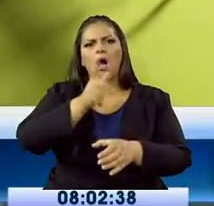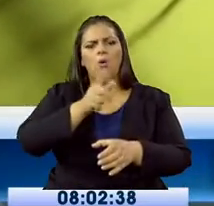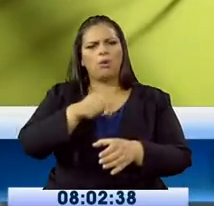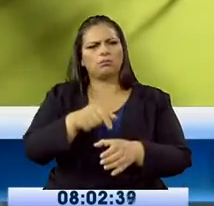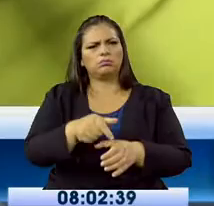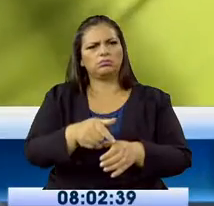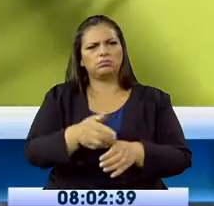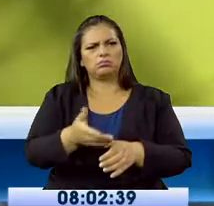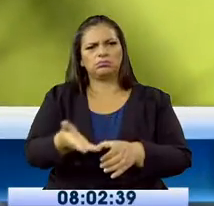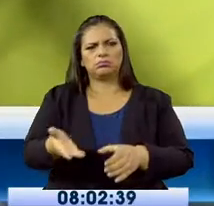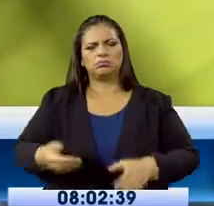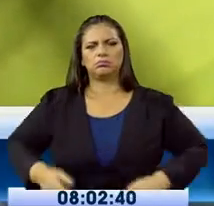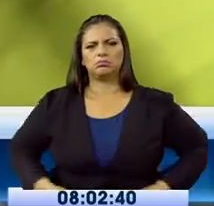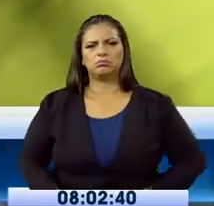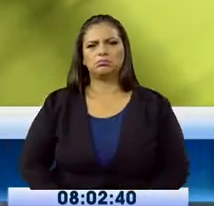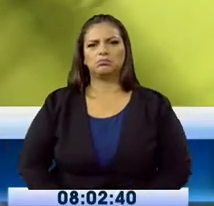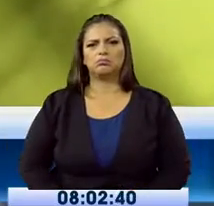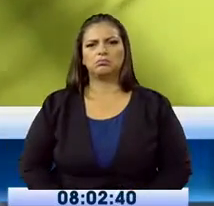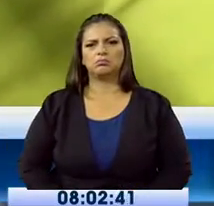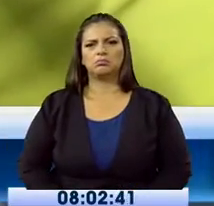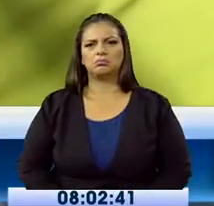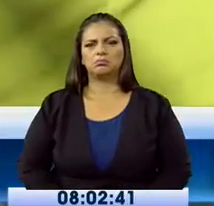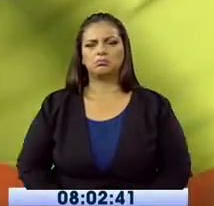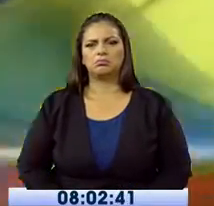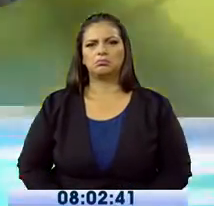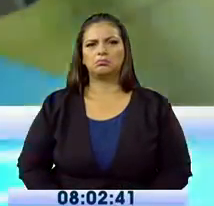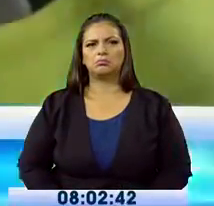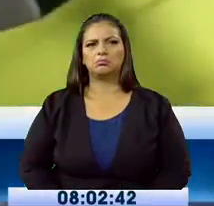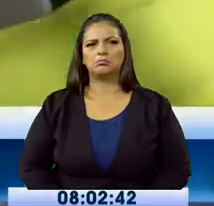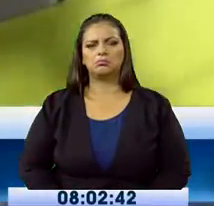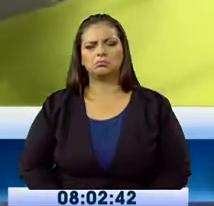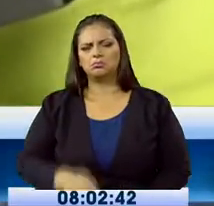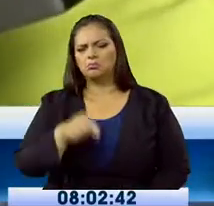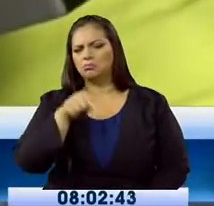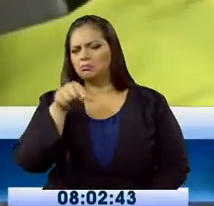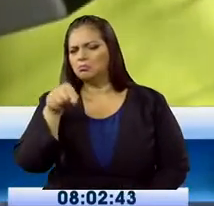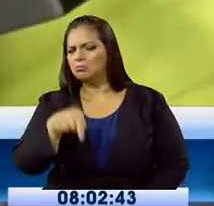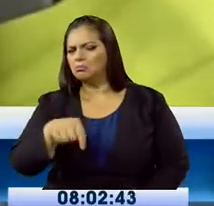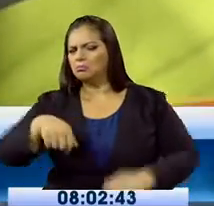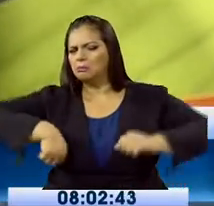interior, la cabeza de la gallina a un lado.